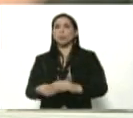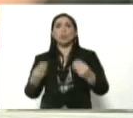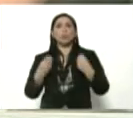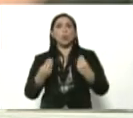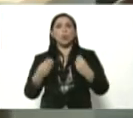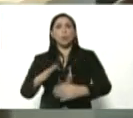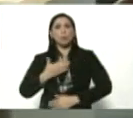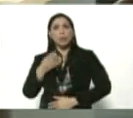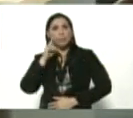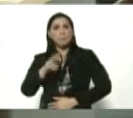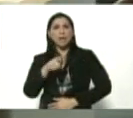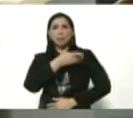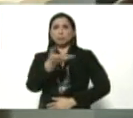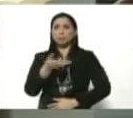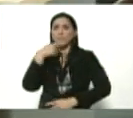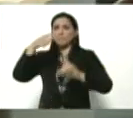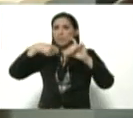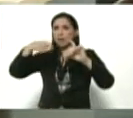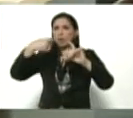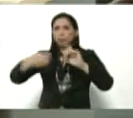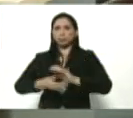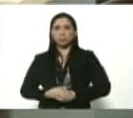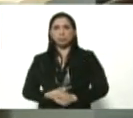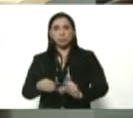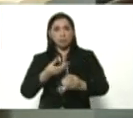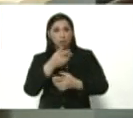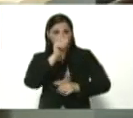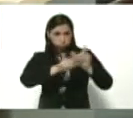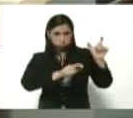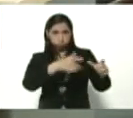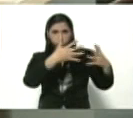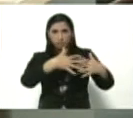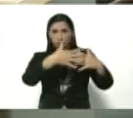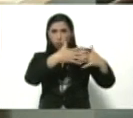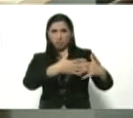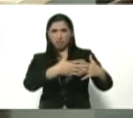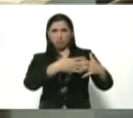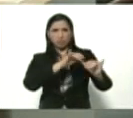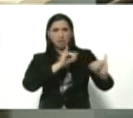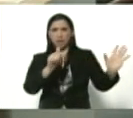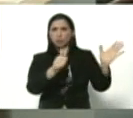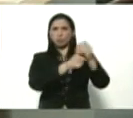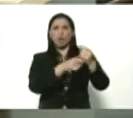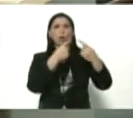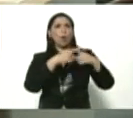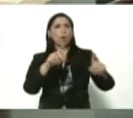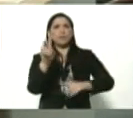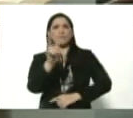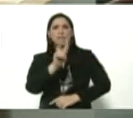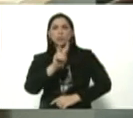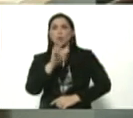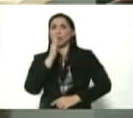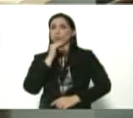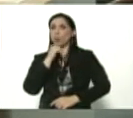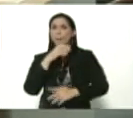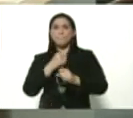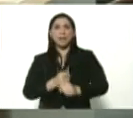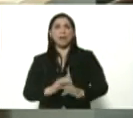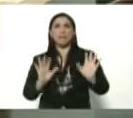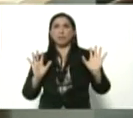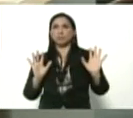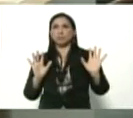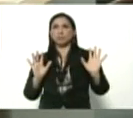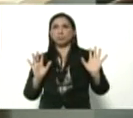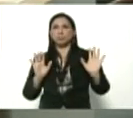ver en el video. Estos estadounidenses han encontrado otra Venezuela que no esperaban,